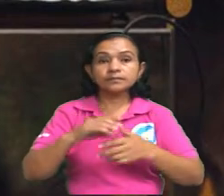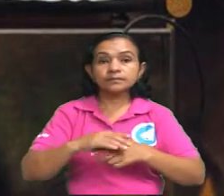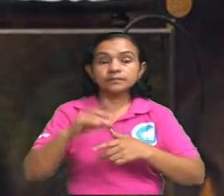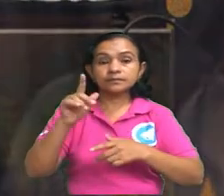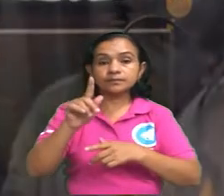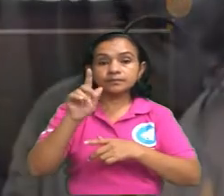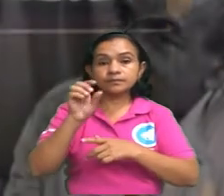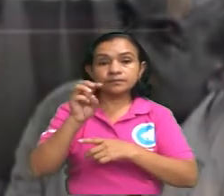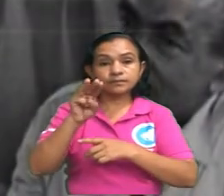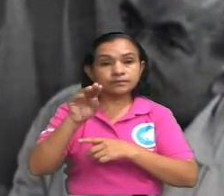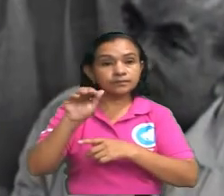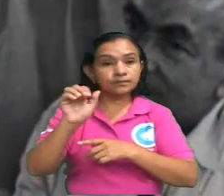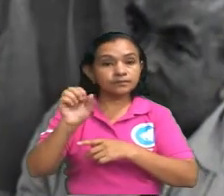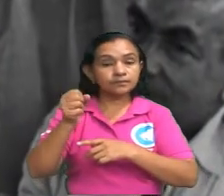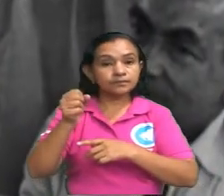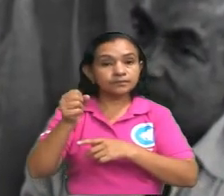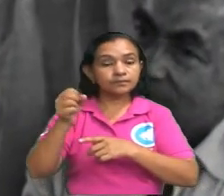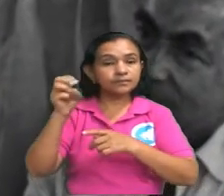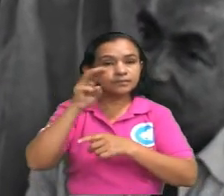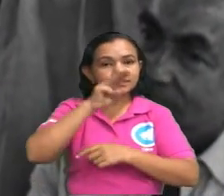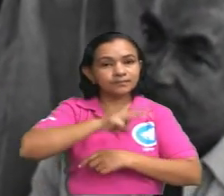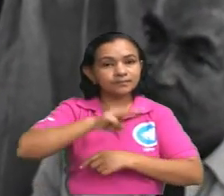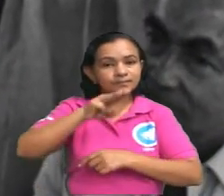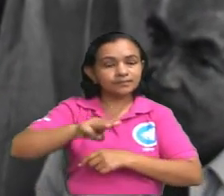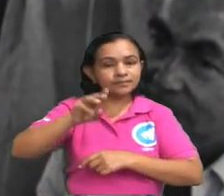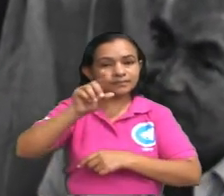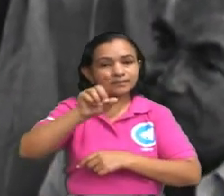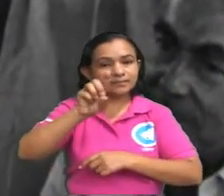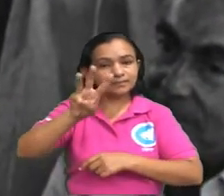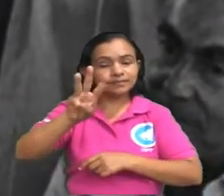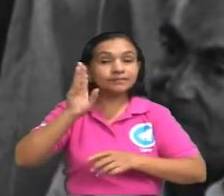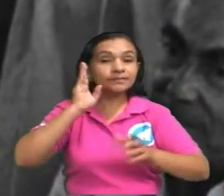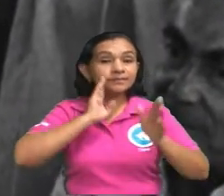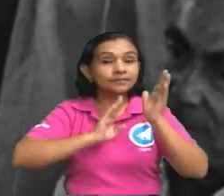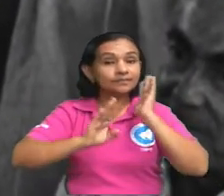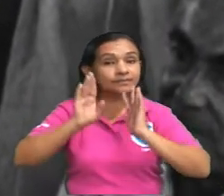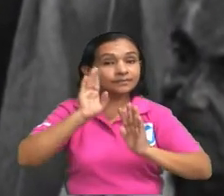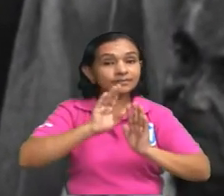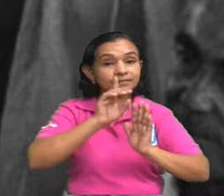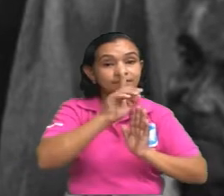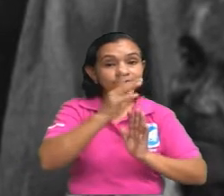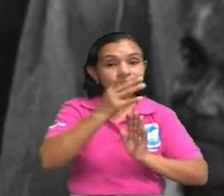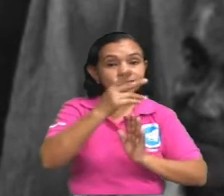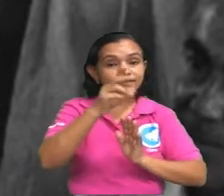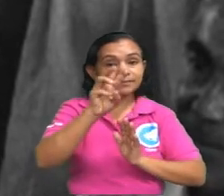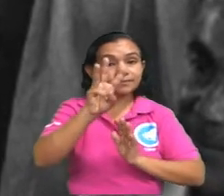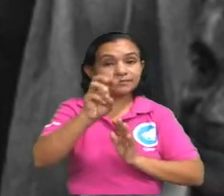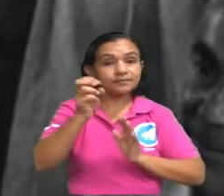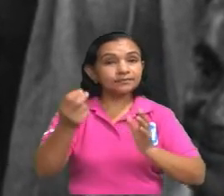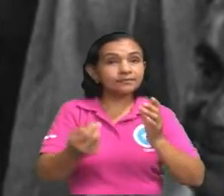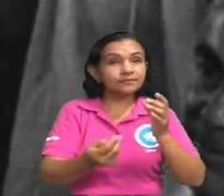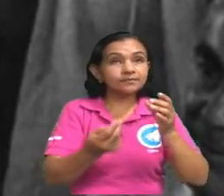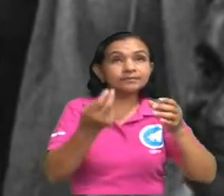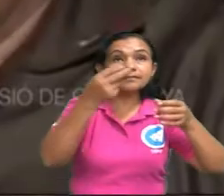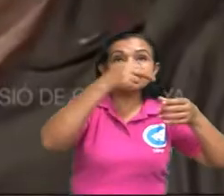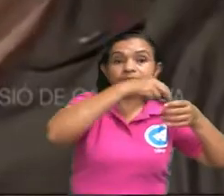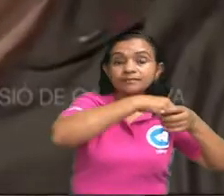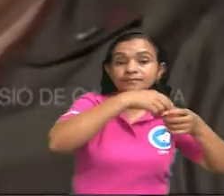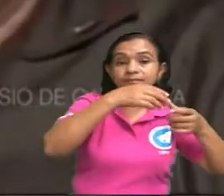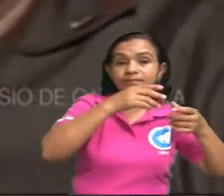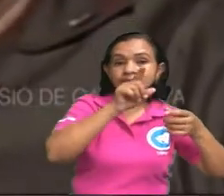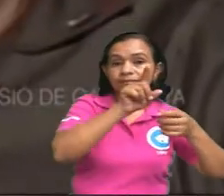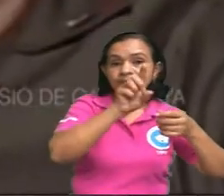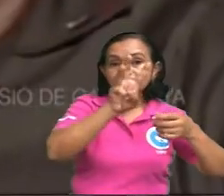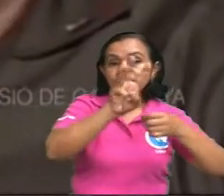Tomás Borges Martínez nació en Matagalpa el 13 de agosto de 1930. Se integró a la lucha contra la dictadura somocista a los